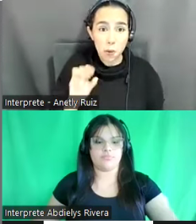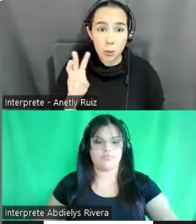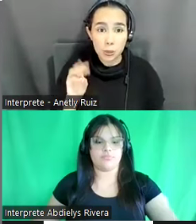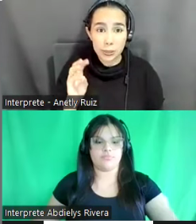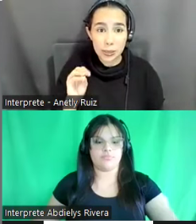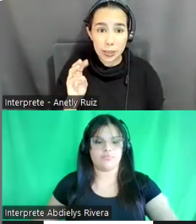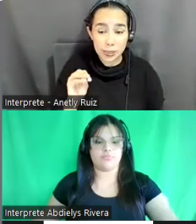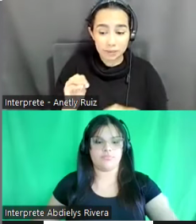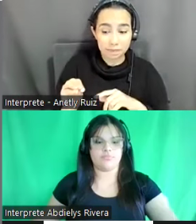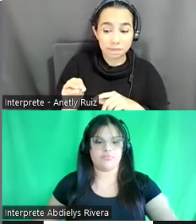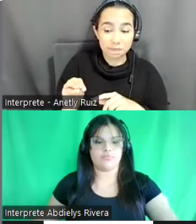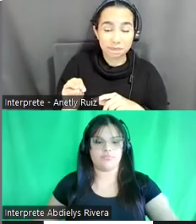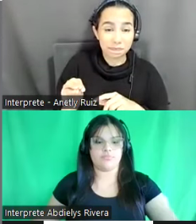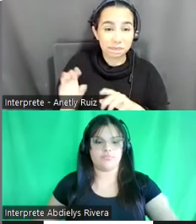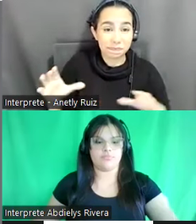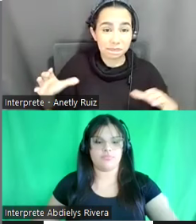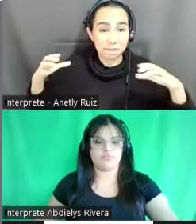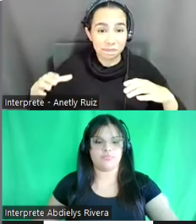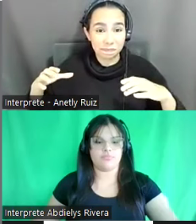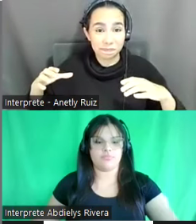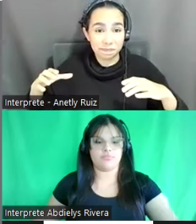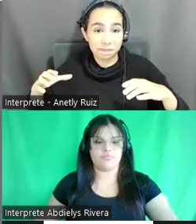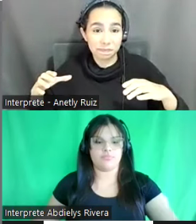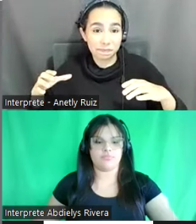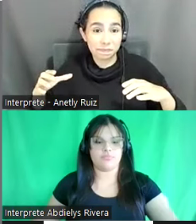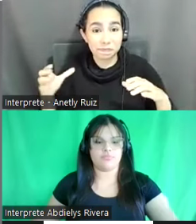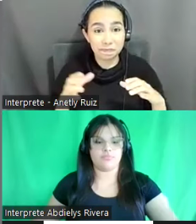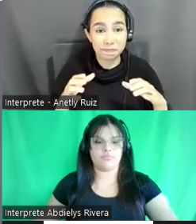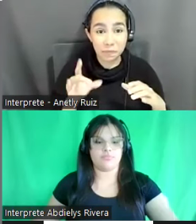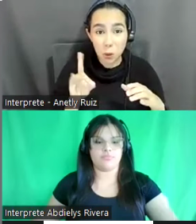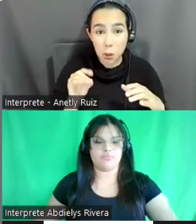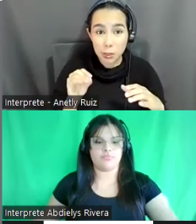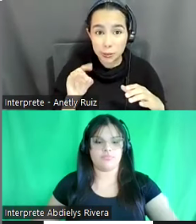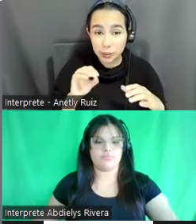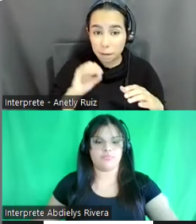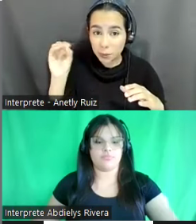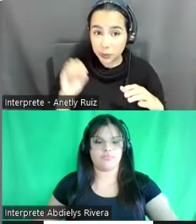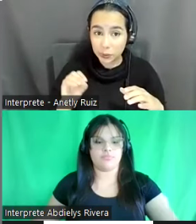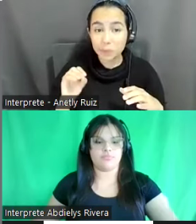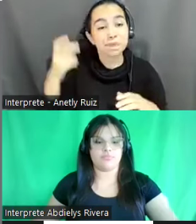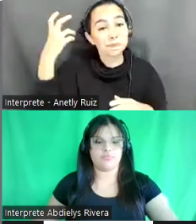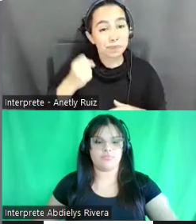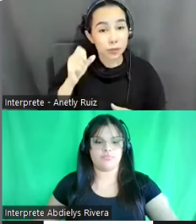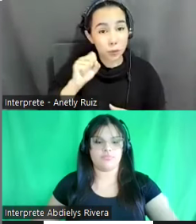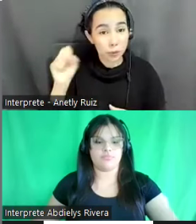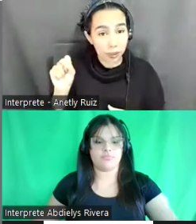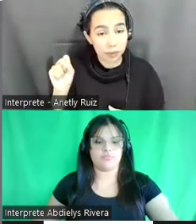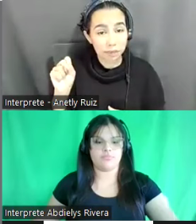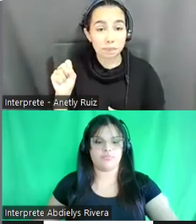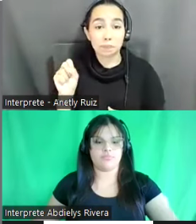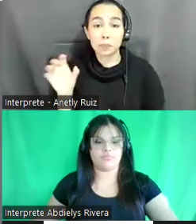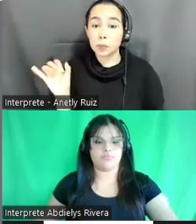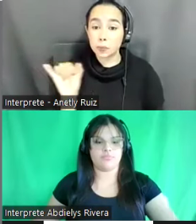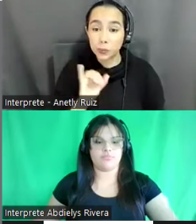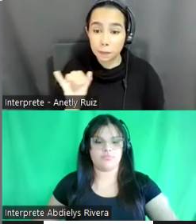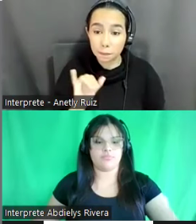El 80% es seguro social, el 42% es ayuda de, ¿verdad? El PAN, lo que sería la ayuda